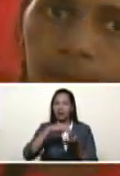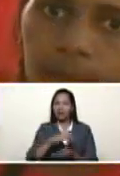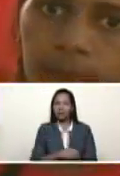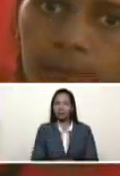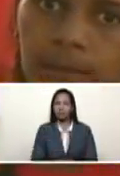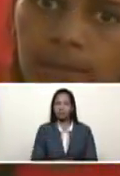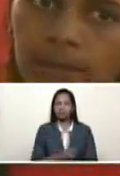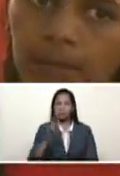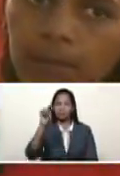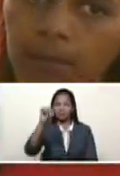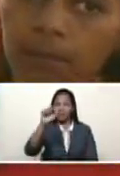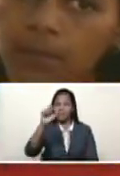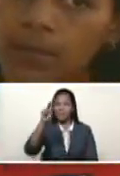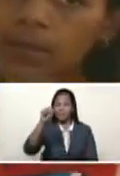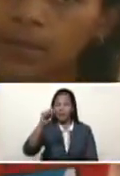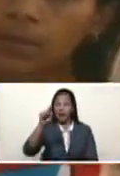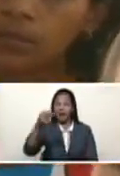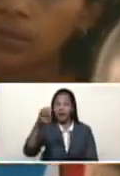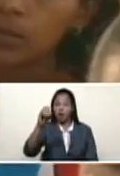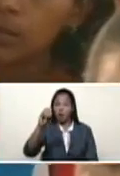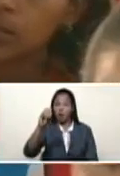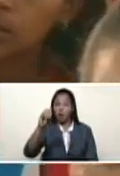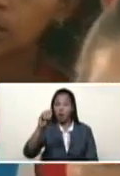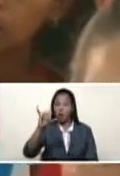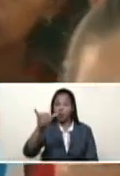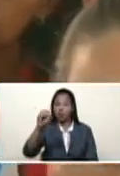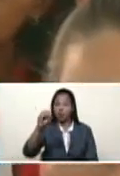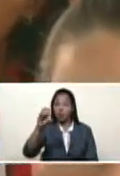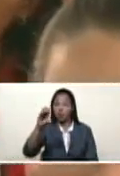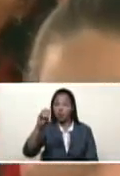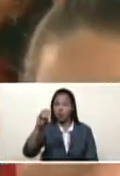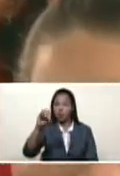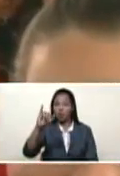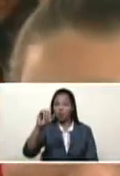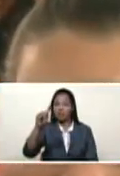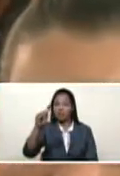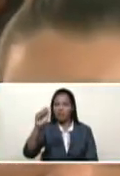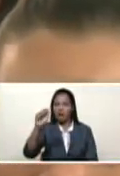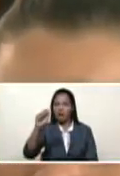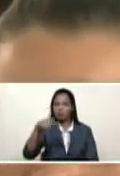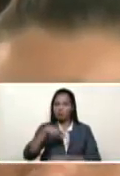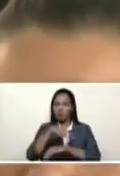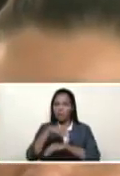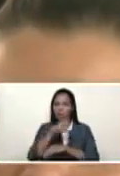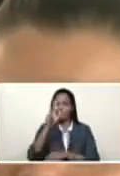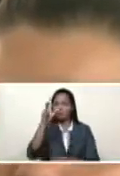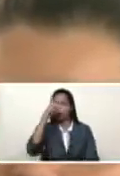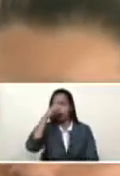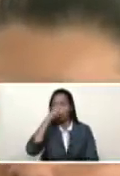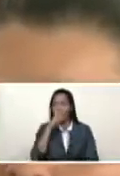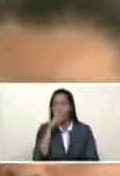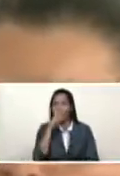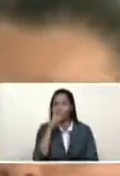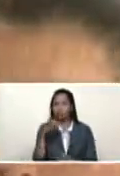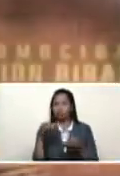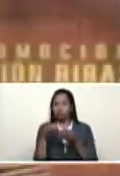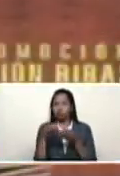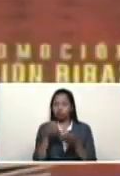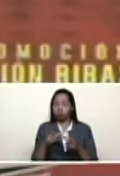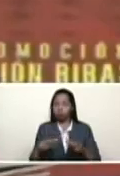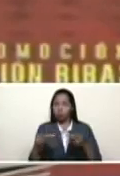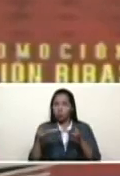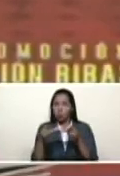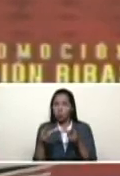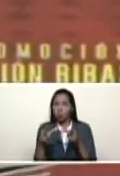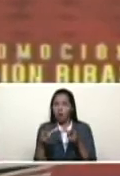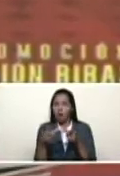Ocoita. Mango de Ocoita. Duró 3 años ese cumbe. Tres años estuvo la cumbre. Claro, por eso nosotros proponíamos en la